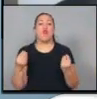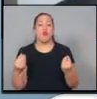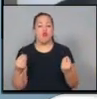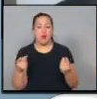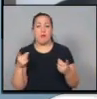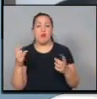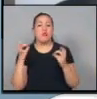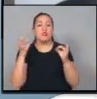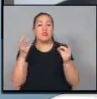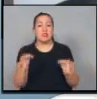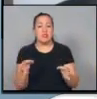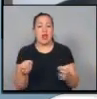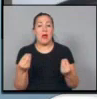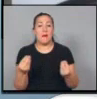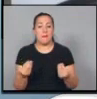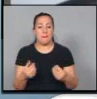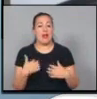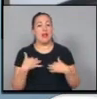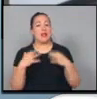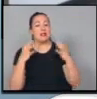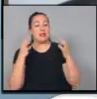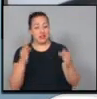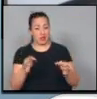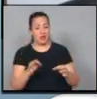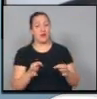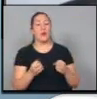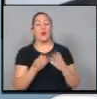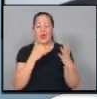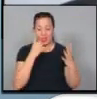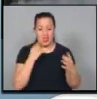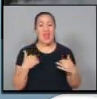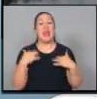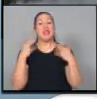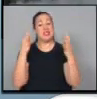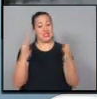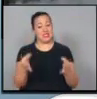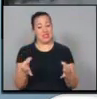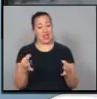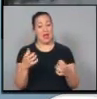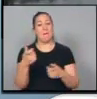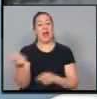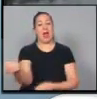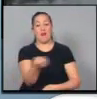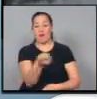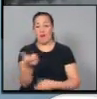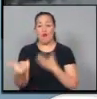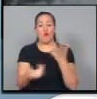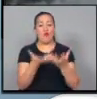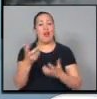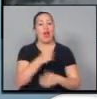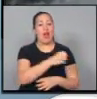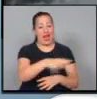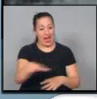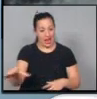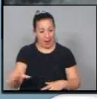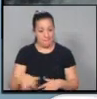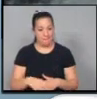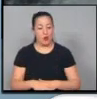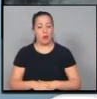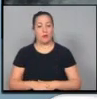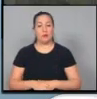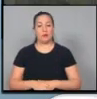¿Ustedes llegaron a sofocar un incendio? Nosotros llegamos, bueno, buen día. Nosotros llegamos a sofocar el incendio, un incendio de campo.